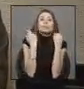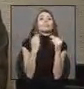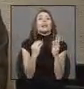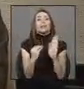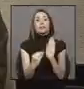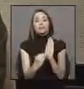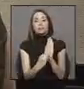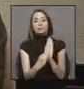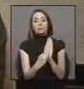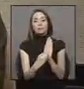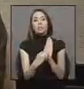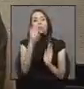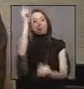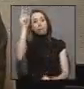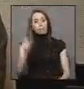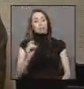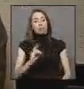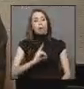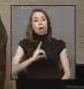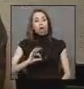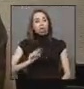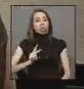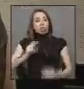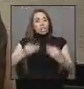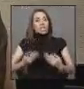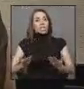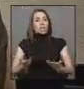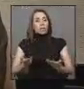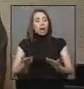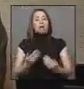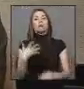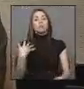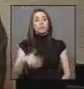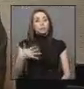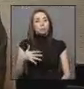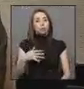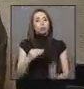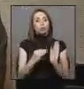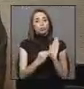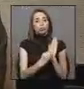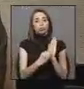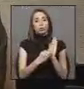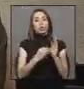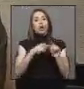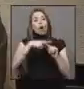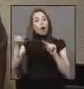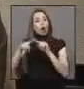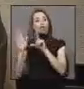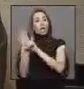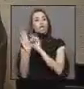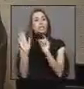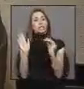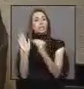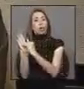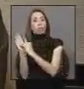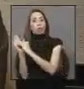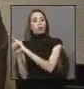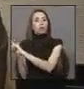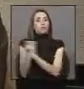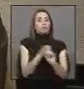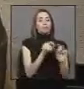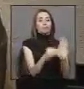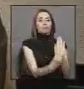la dignidad de la persona, figura que tiene importantes precedentes en otras legislaciones y que